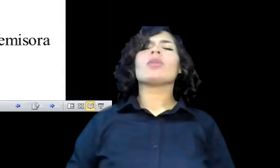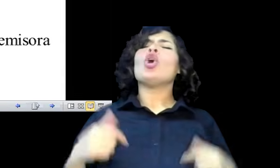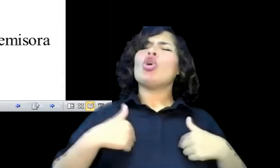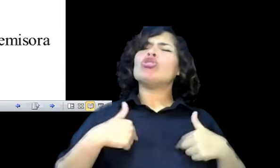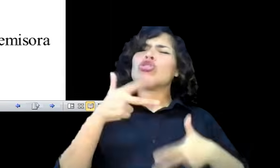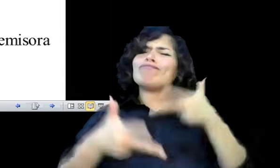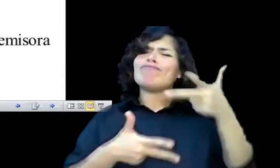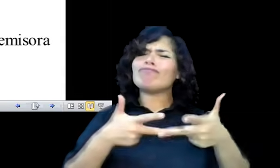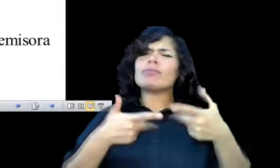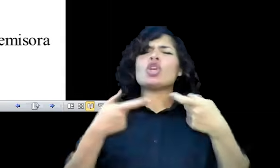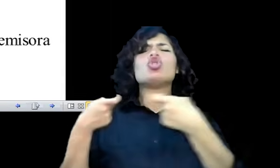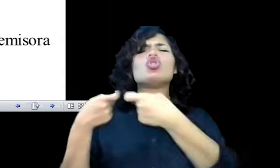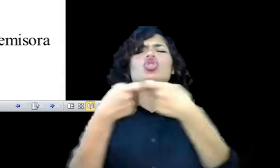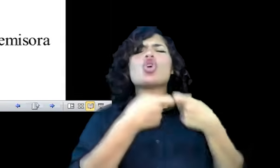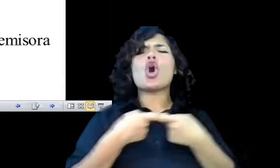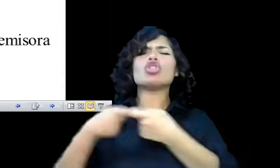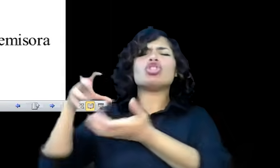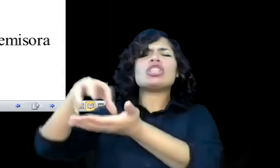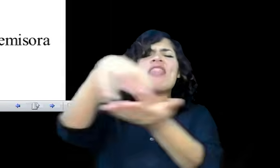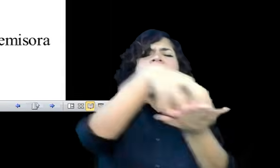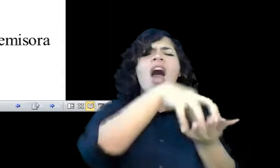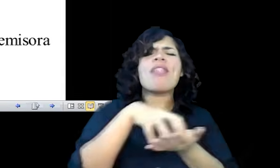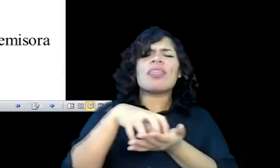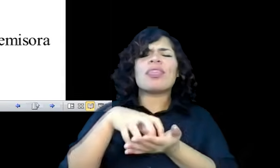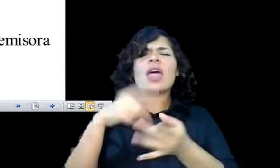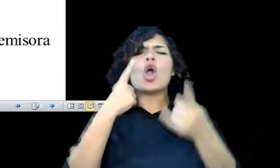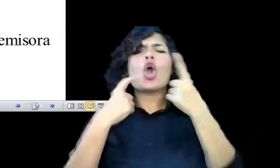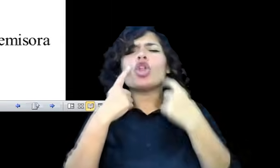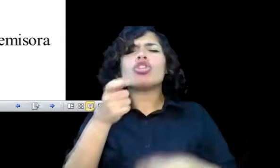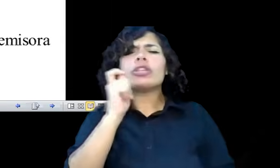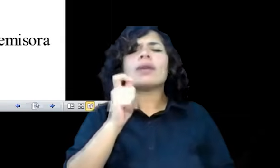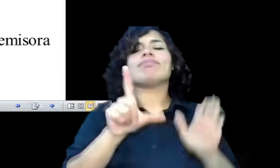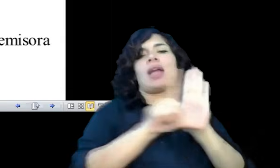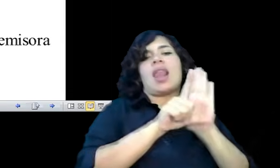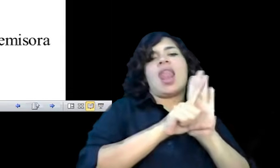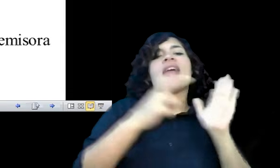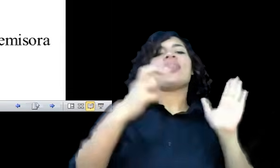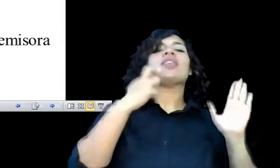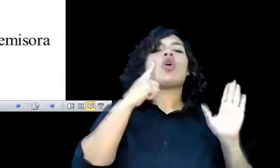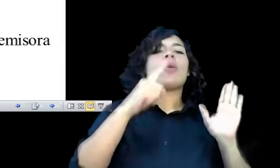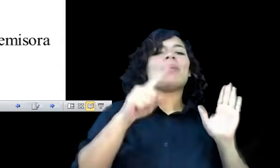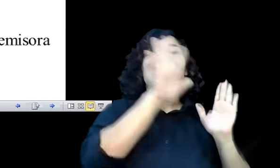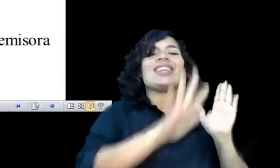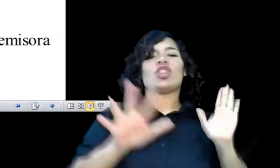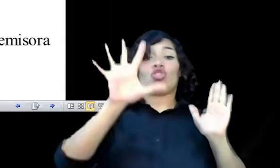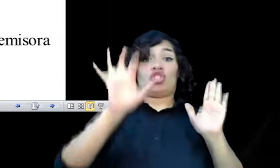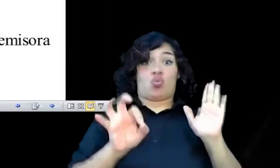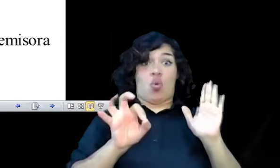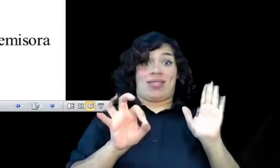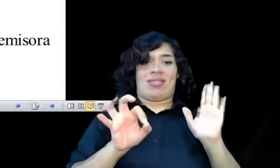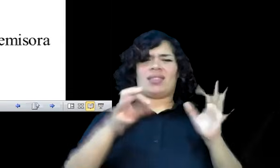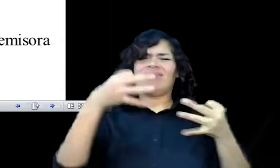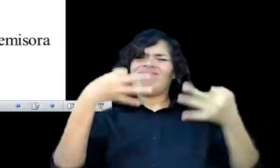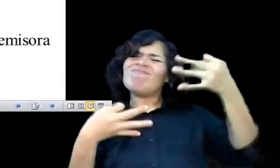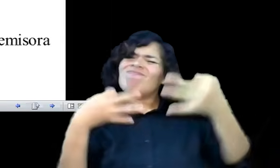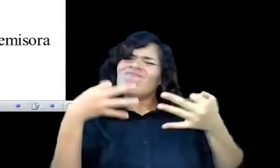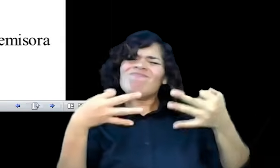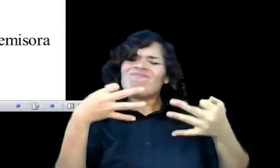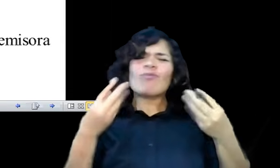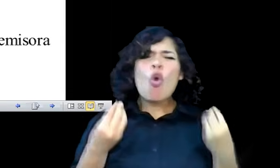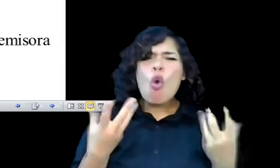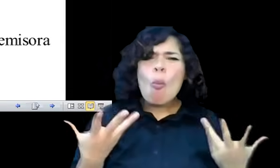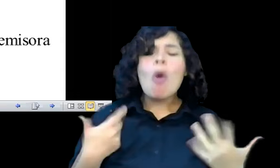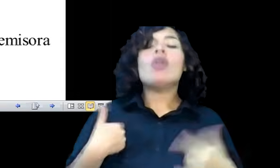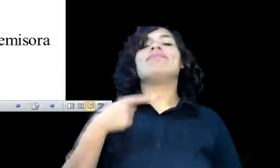Cuando hablo de estas sociedades, hablo de sociedades reguladas por la ley 19.550. ¿Cómo se va a evaluar? Primero,